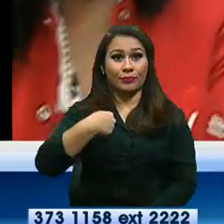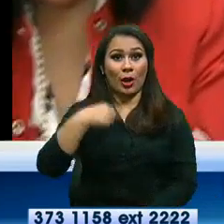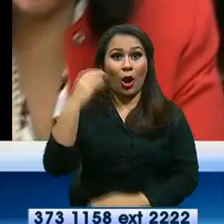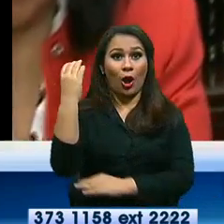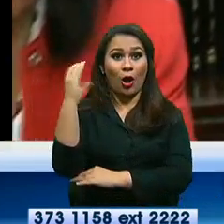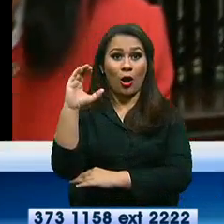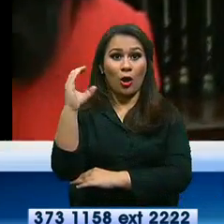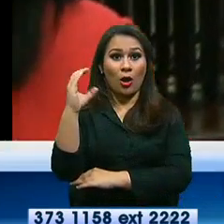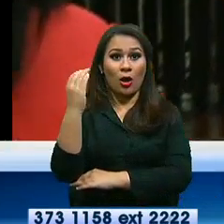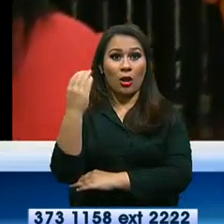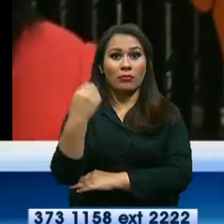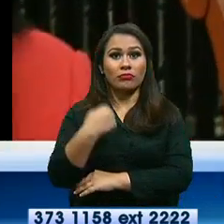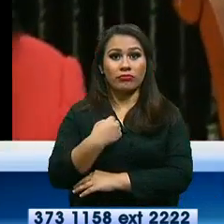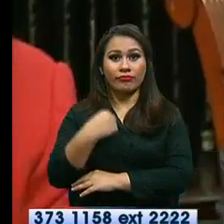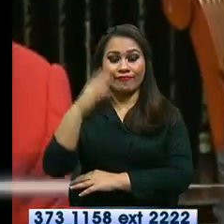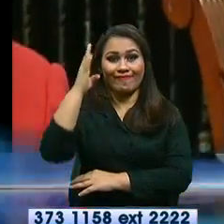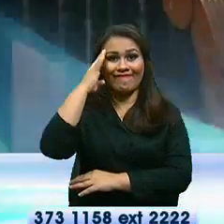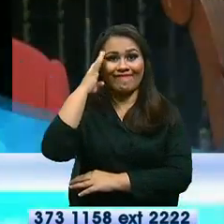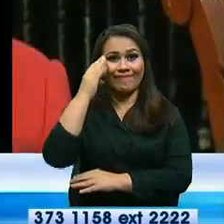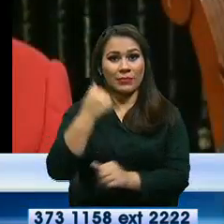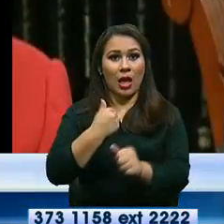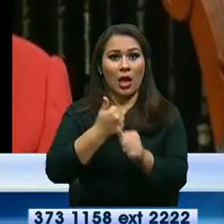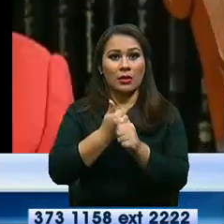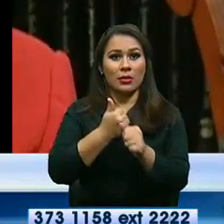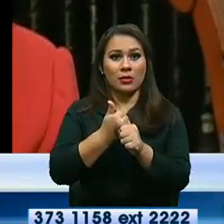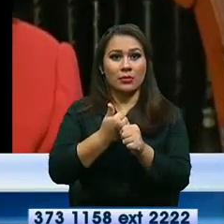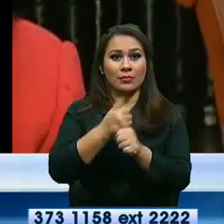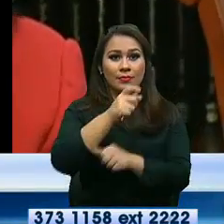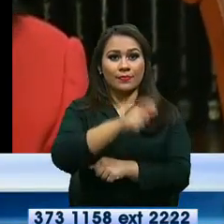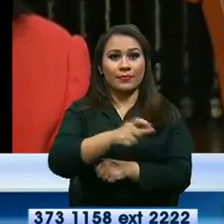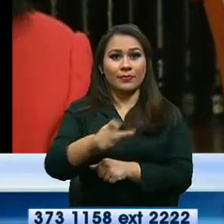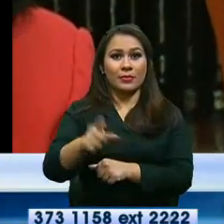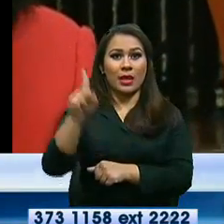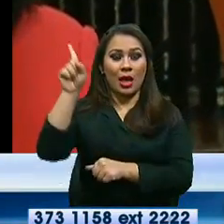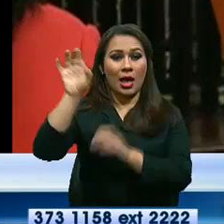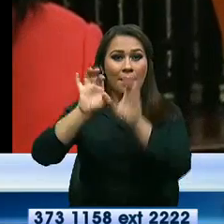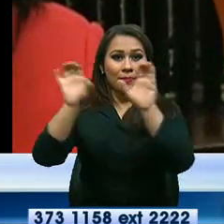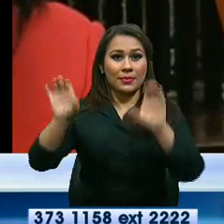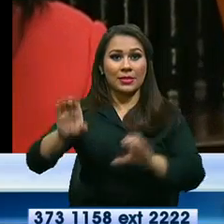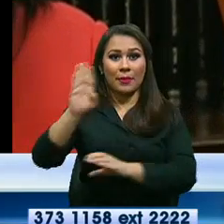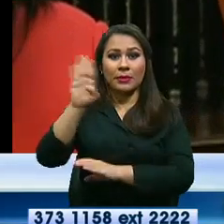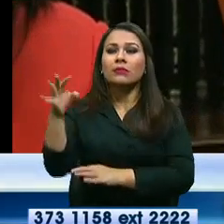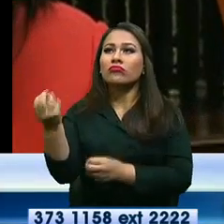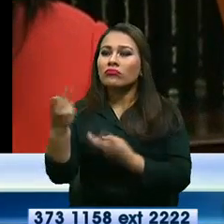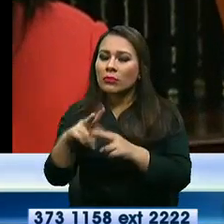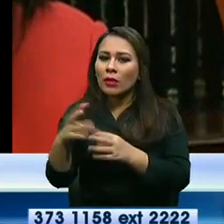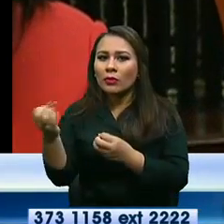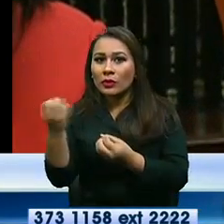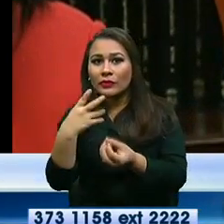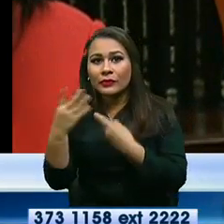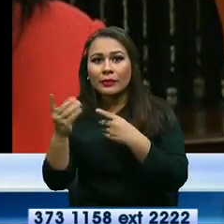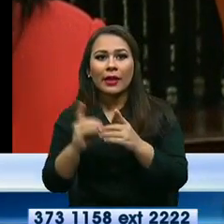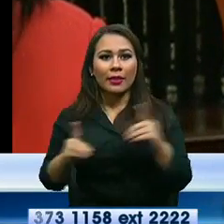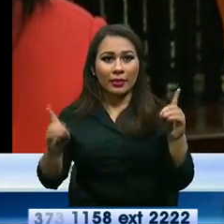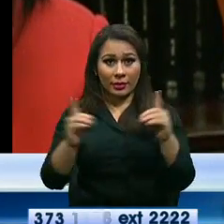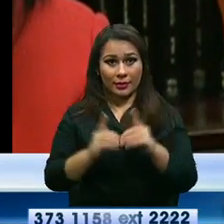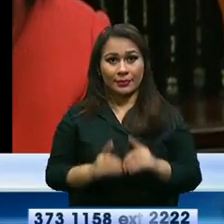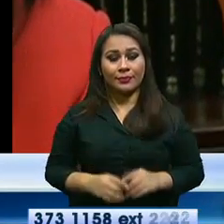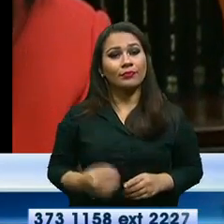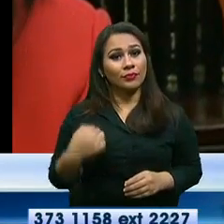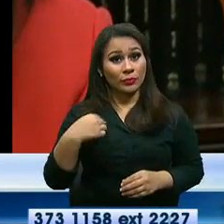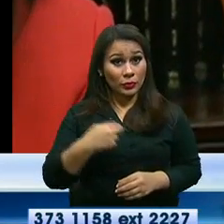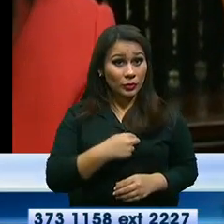en cercanías con representantes de la empresa Odebrecht y por esa razón hemos